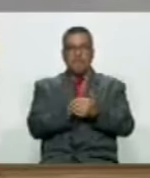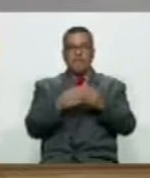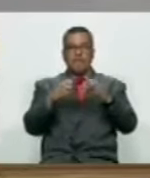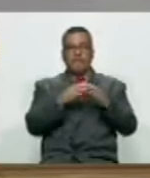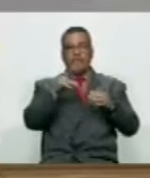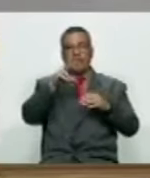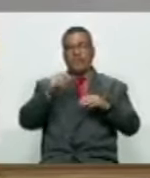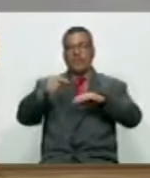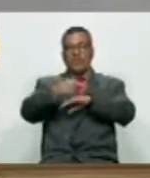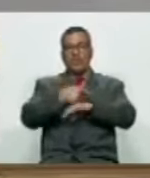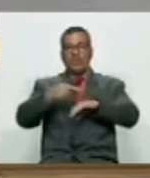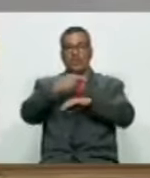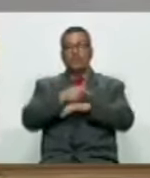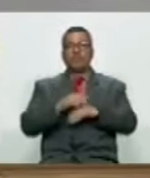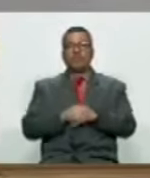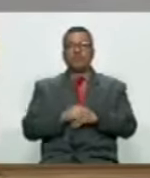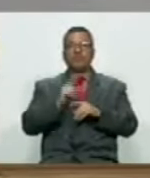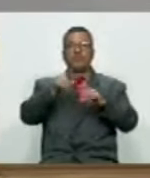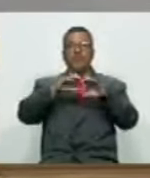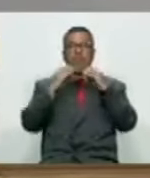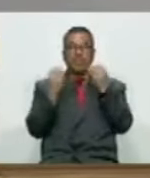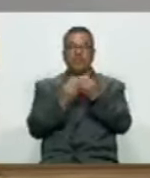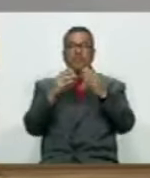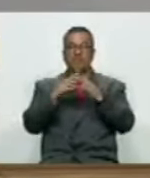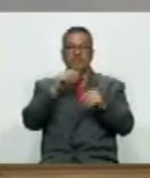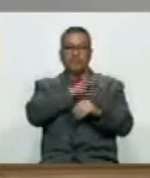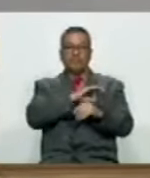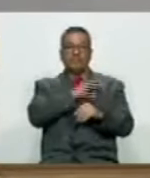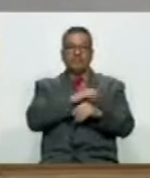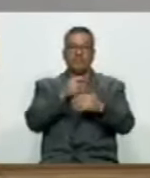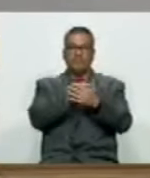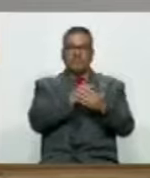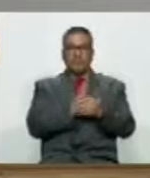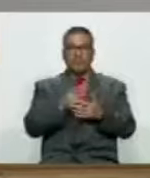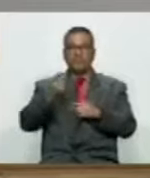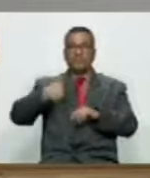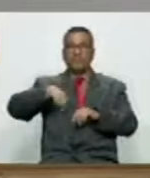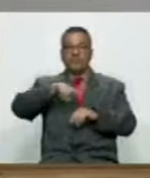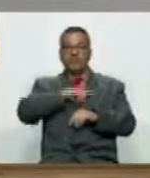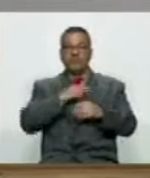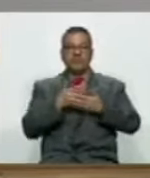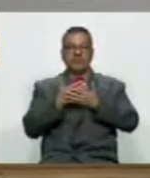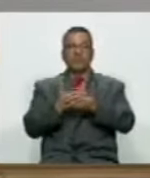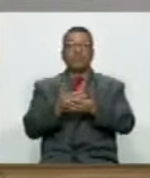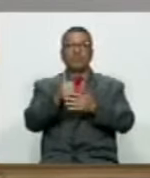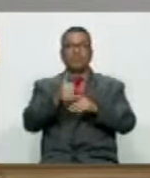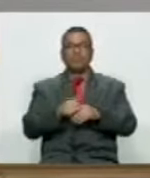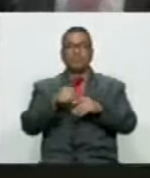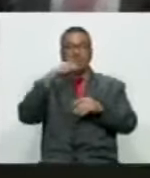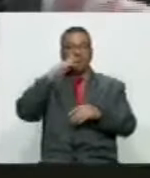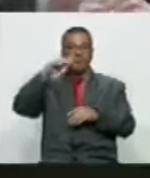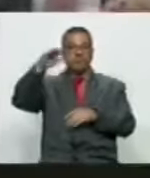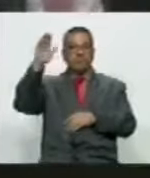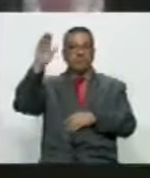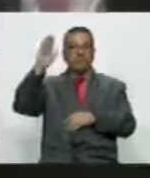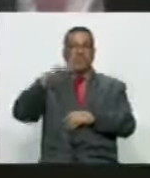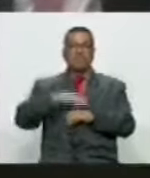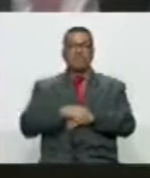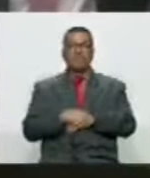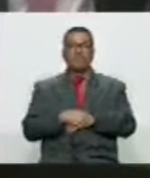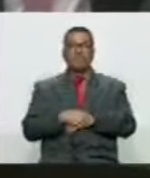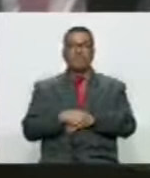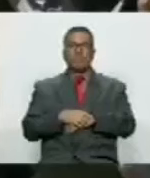de las organizaciones no gubernamentales y organizaciones sociales sin fines de lucro, sírvanse a manifestarlo con la señal de costumbre.